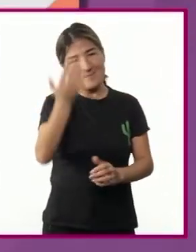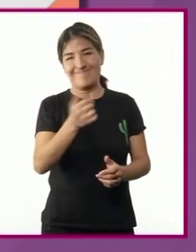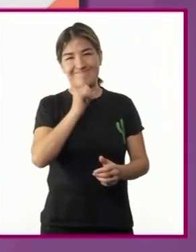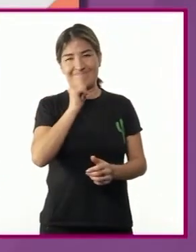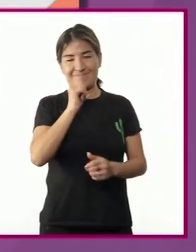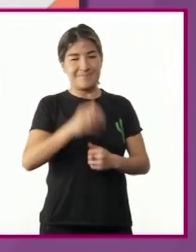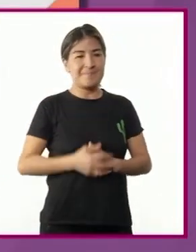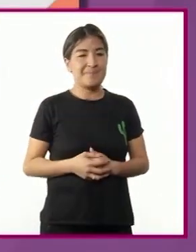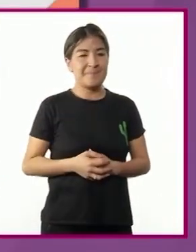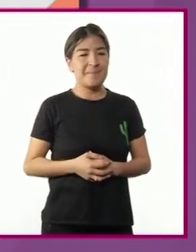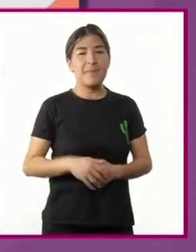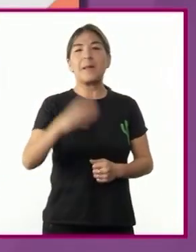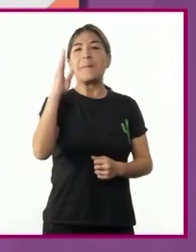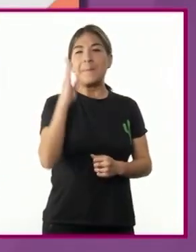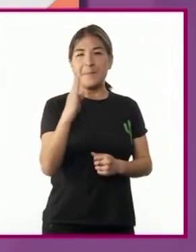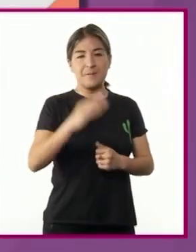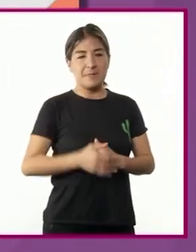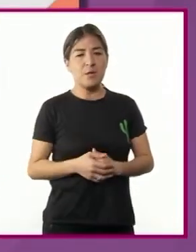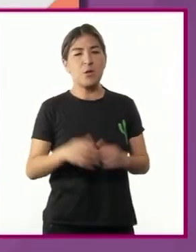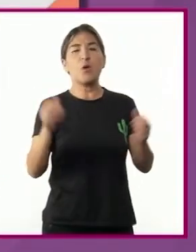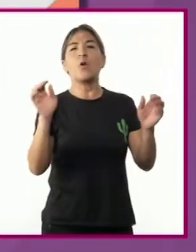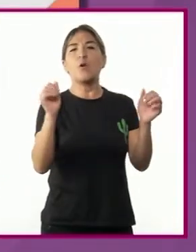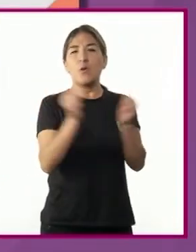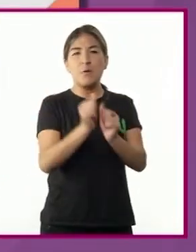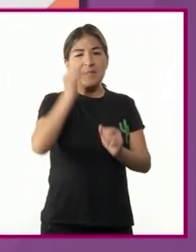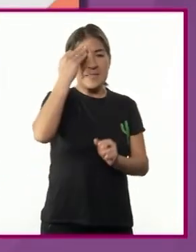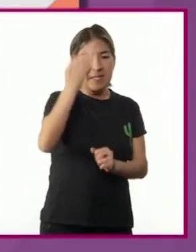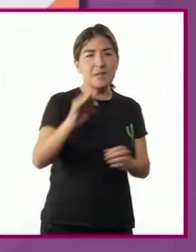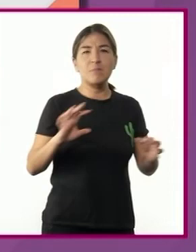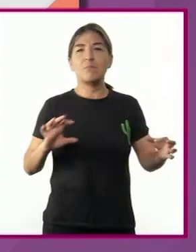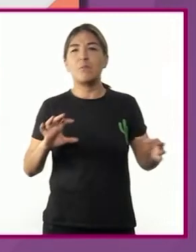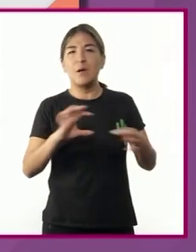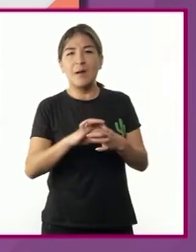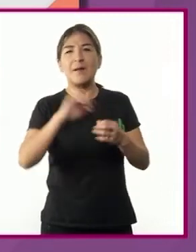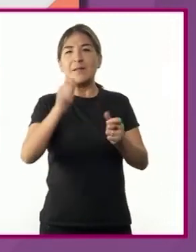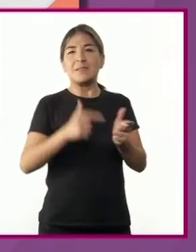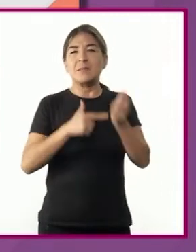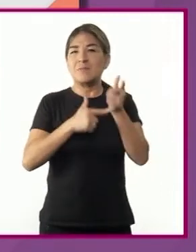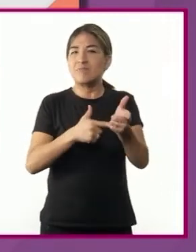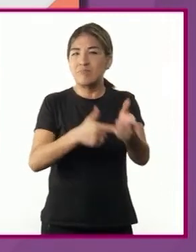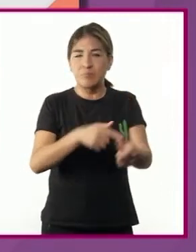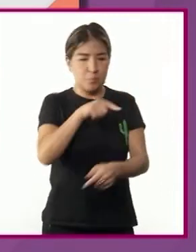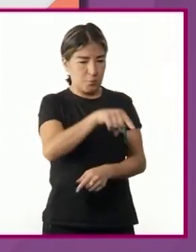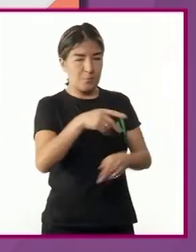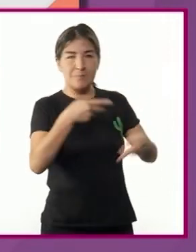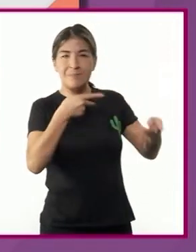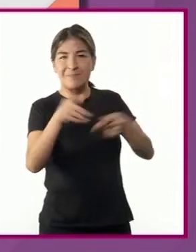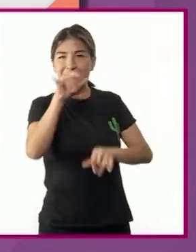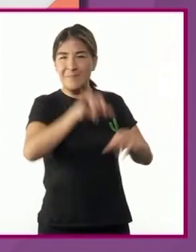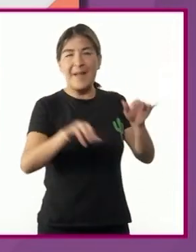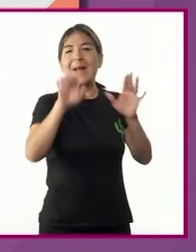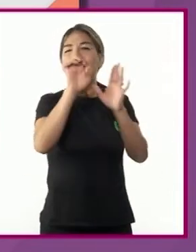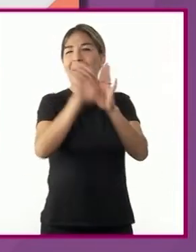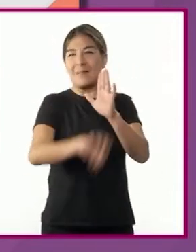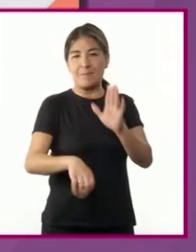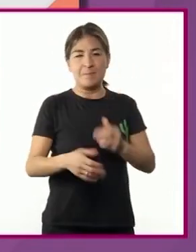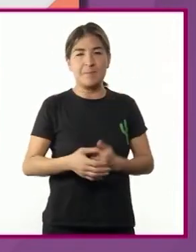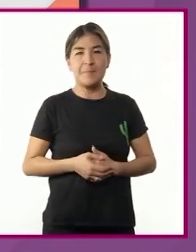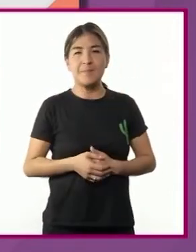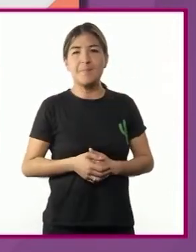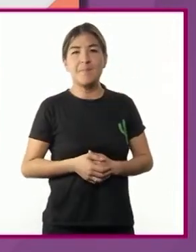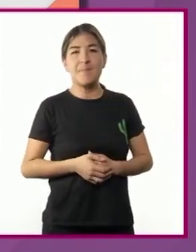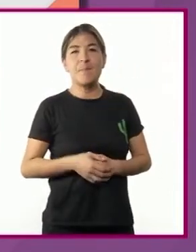B, el tipo de relación temporal que se establece entre los hechos referidos, es decir, si